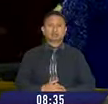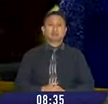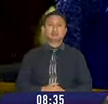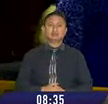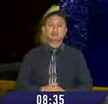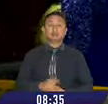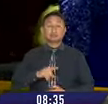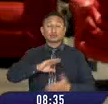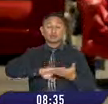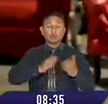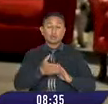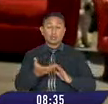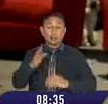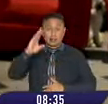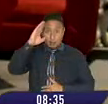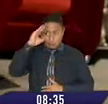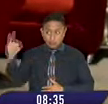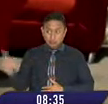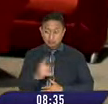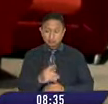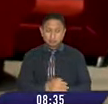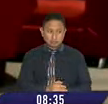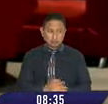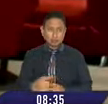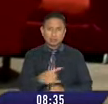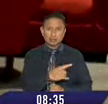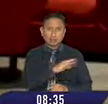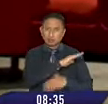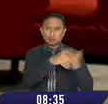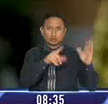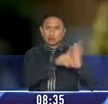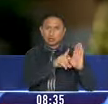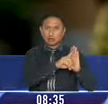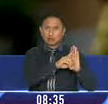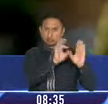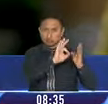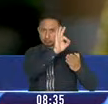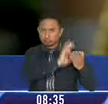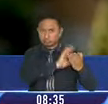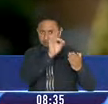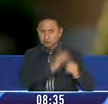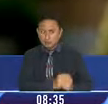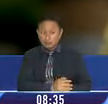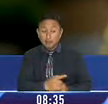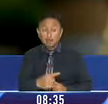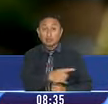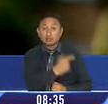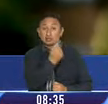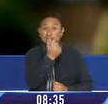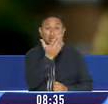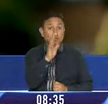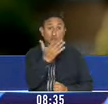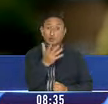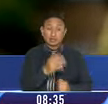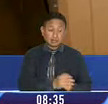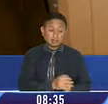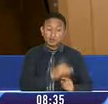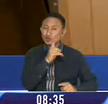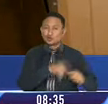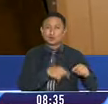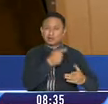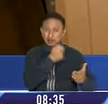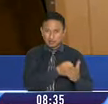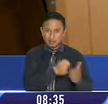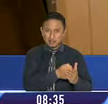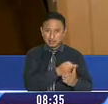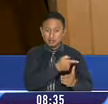a la policía, pero es un caso que ha sido llevado con todos los requisitos legales. La cruda realidad de no tener un centavo en el bolsillo